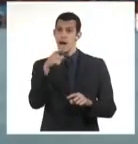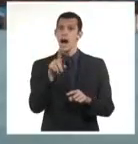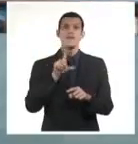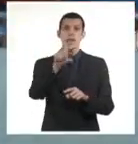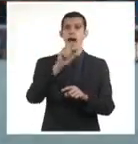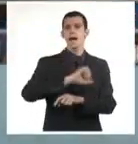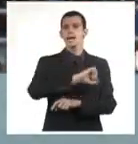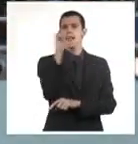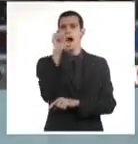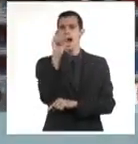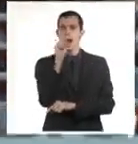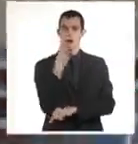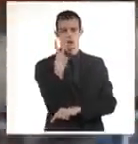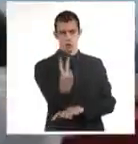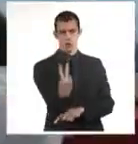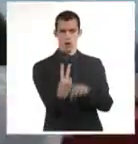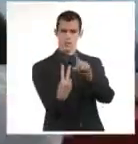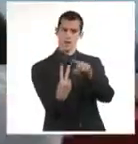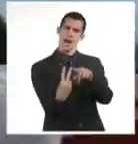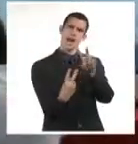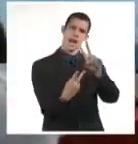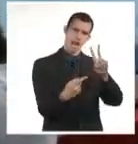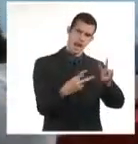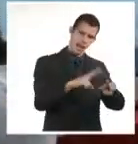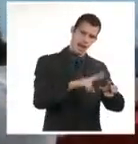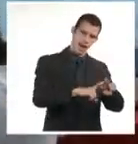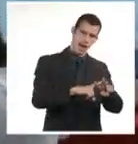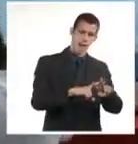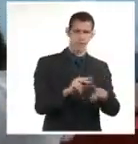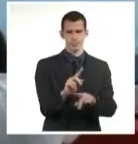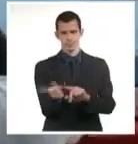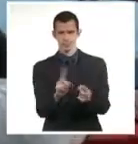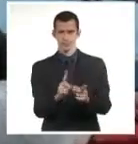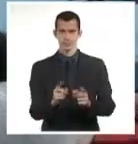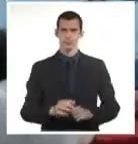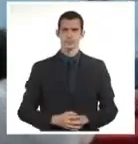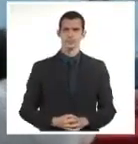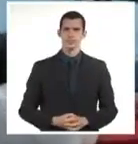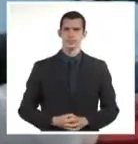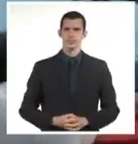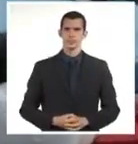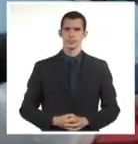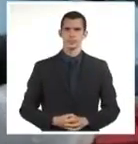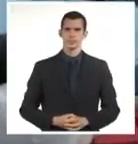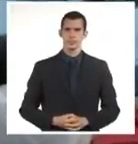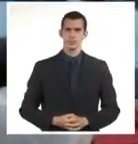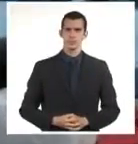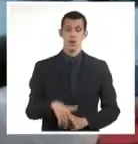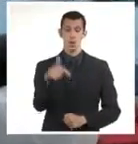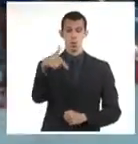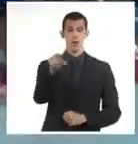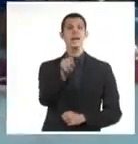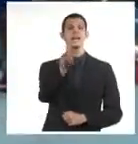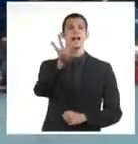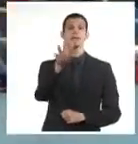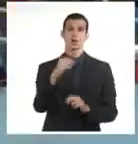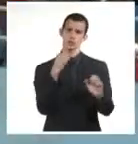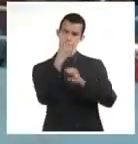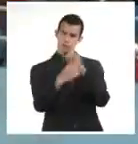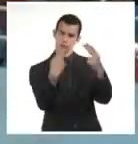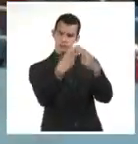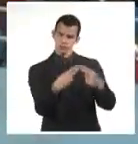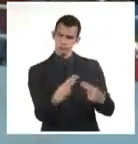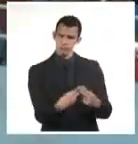para el representante de la capital. En el cartel de este jueves están programadas 14 peleas en las fases de cuartos de finales